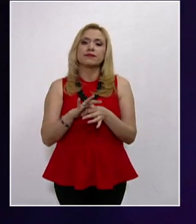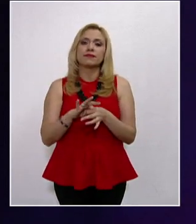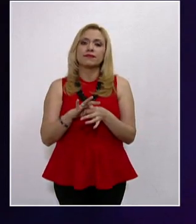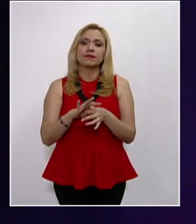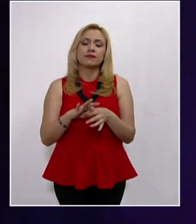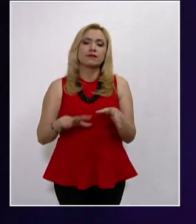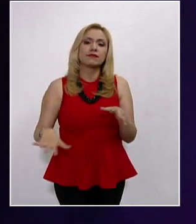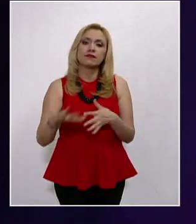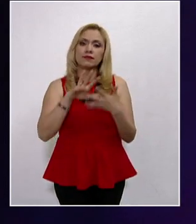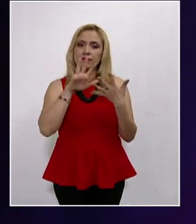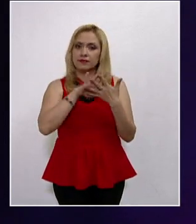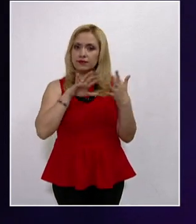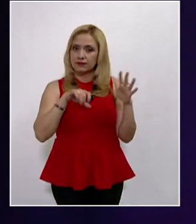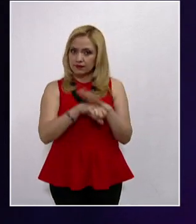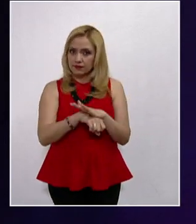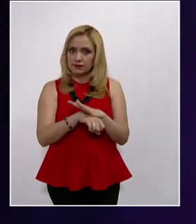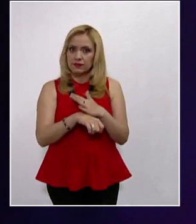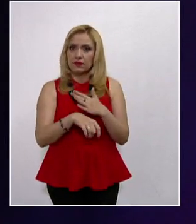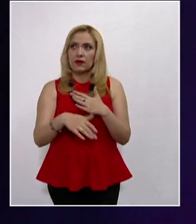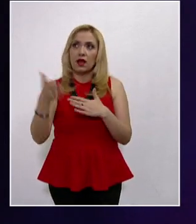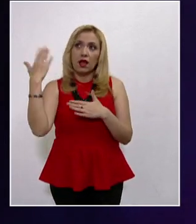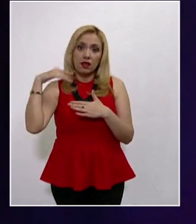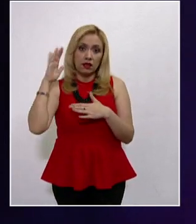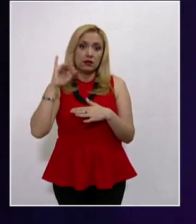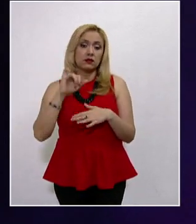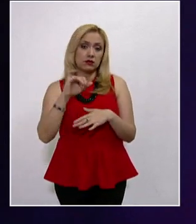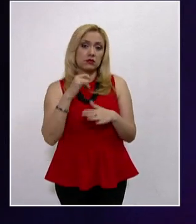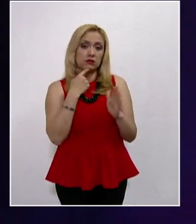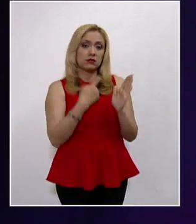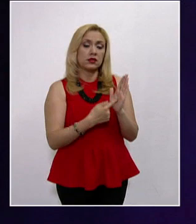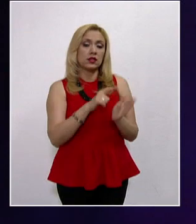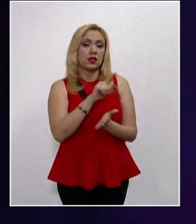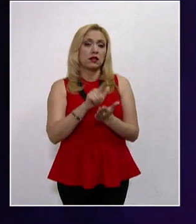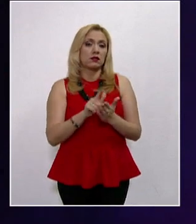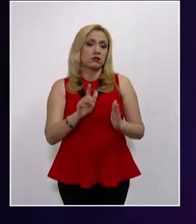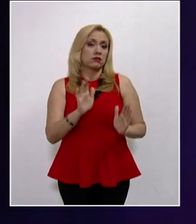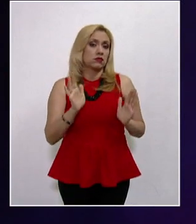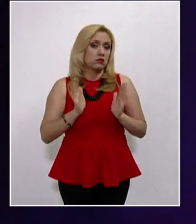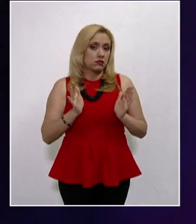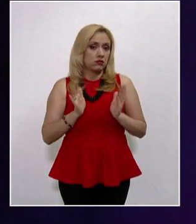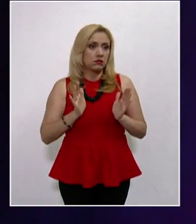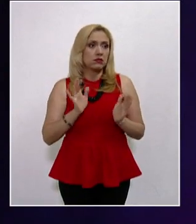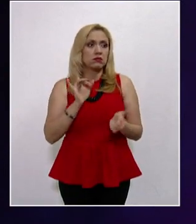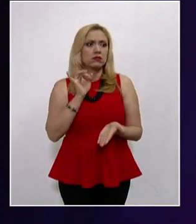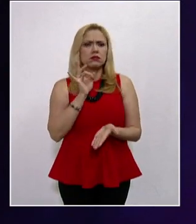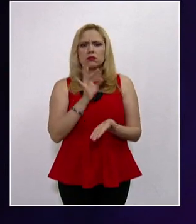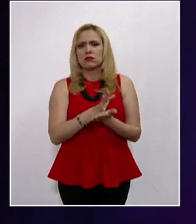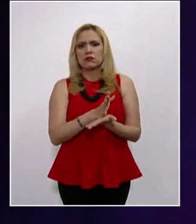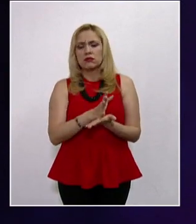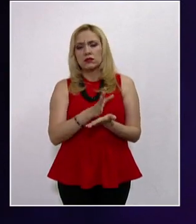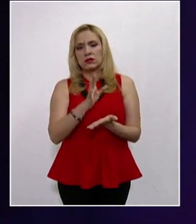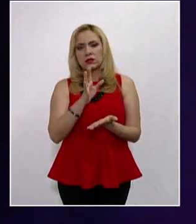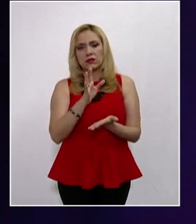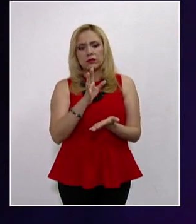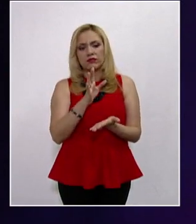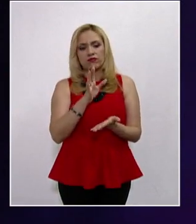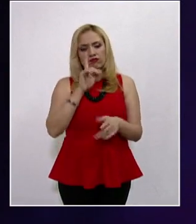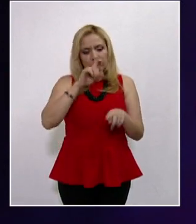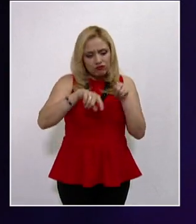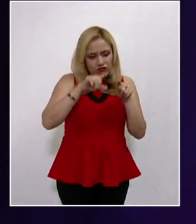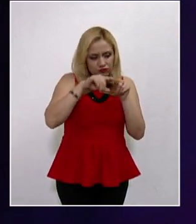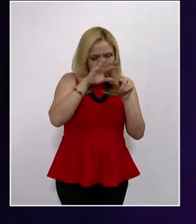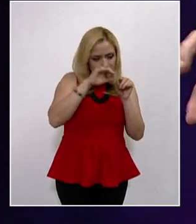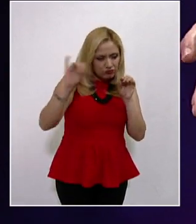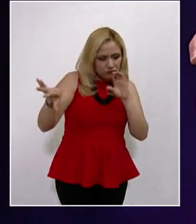al sistema penal, ¿no? Y antes estaba definido en el Código de Justicia Militar, solamente se derogan muchas disposiciones del Código de